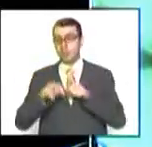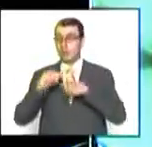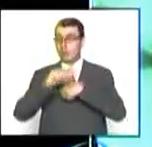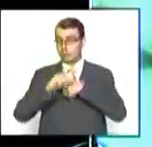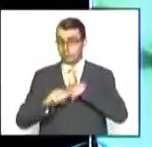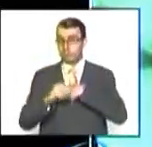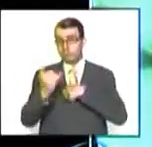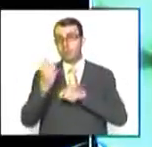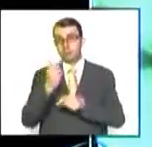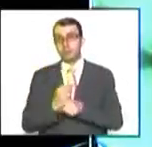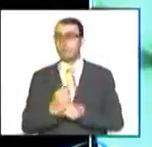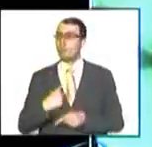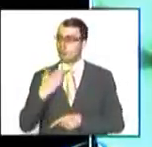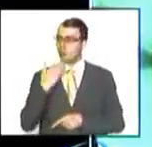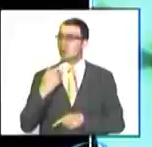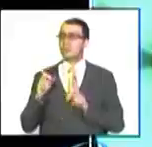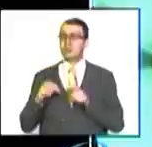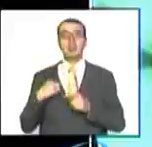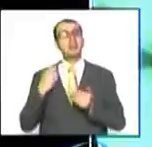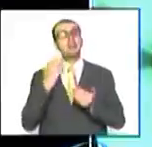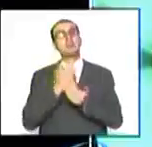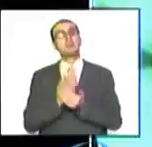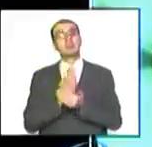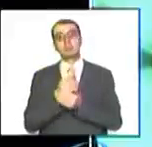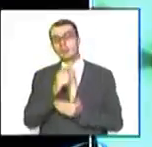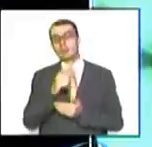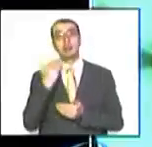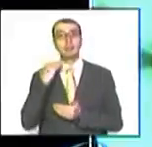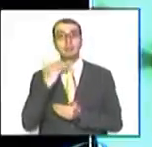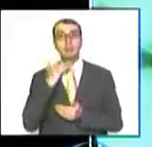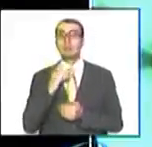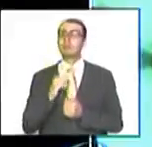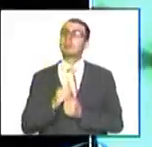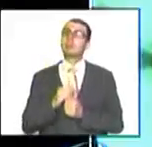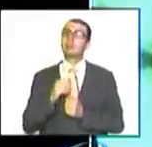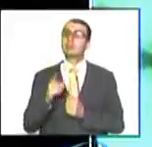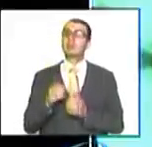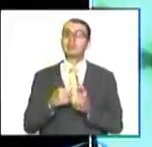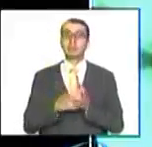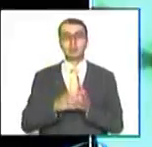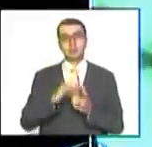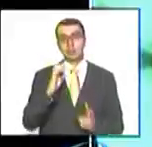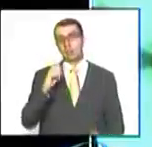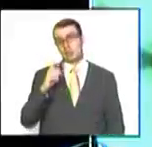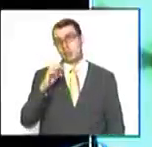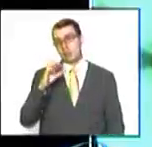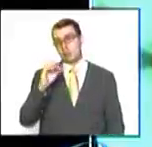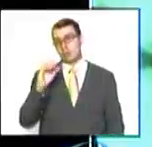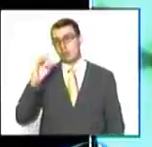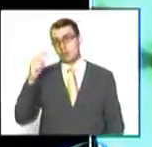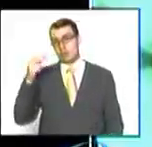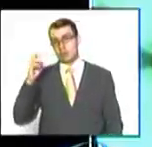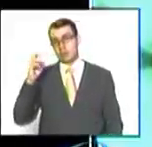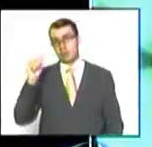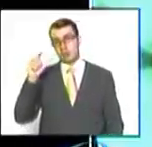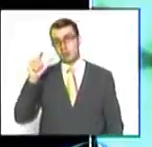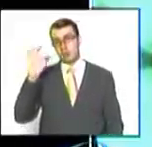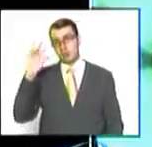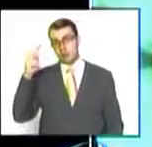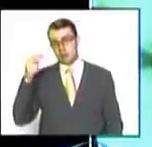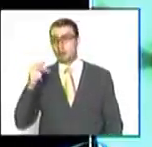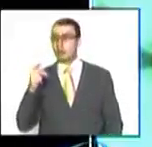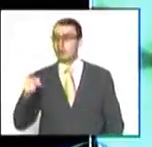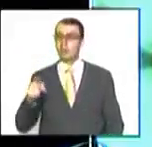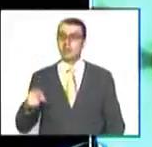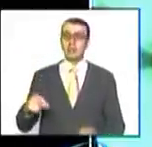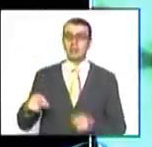en varias cirugías en Armenia con Sporgel, con unos ortopedistas de trasplante de cadera,